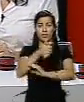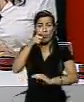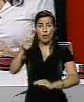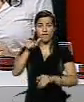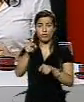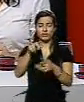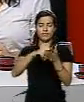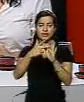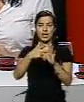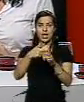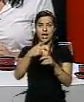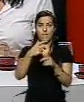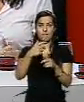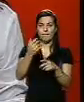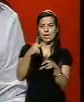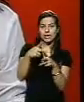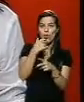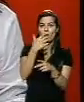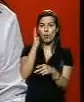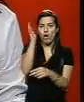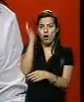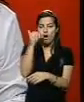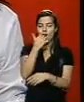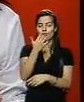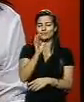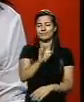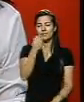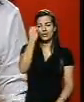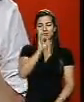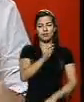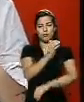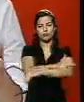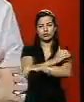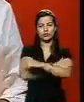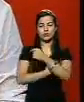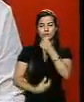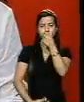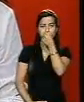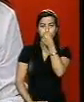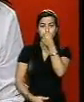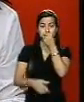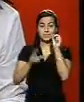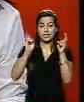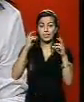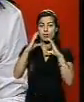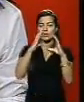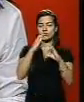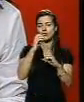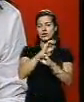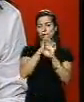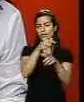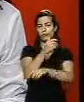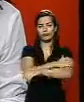una que tenga que ver justamente con la comunicación, pues, obviamente, va a ser rechazada.